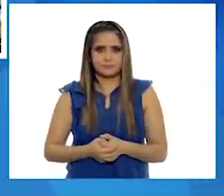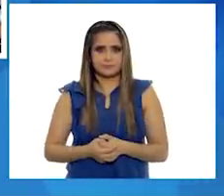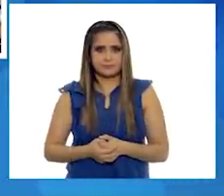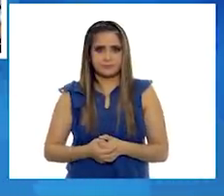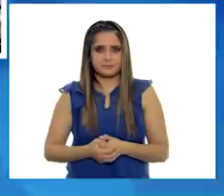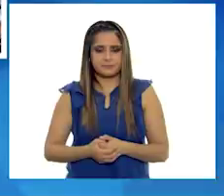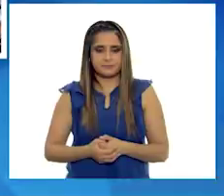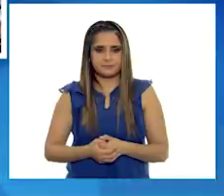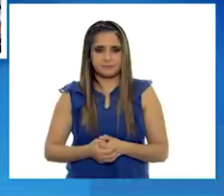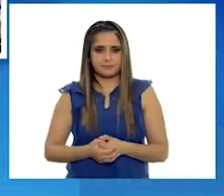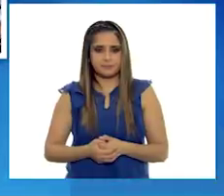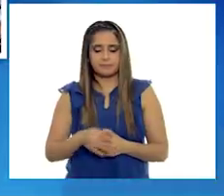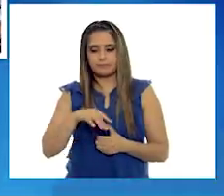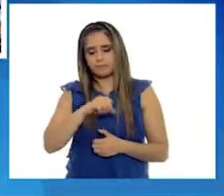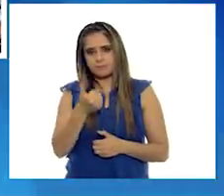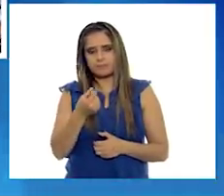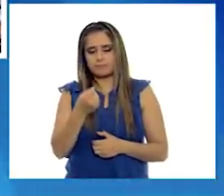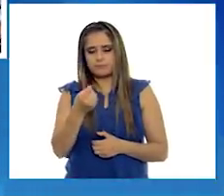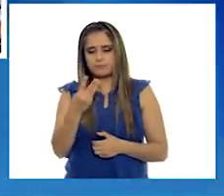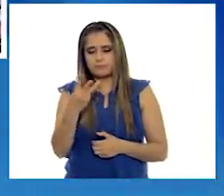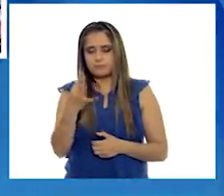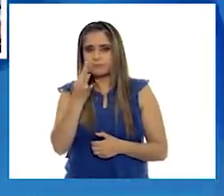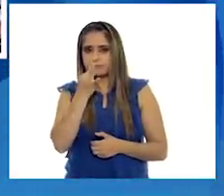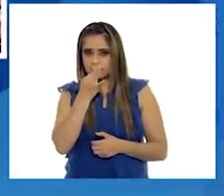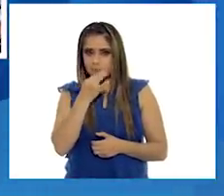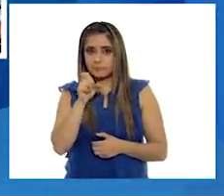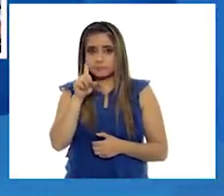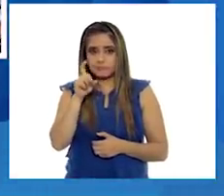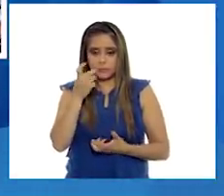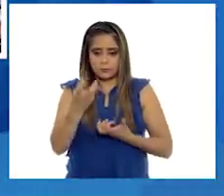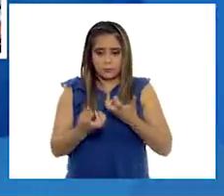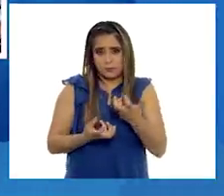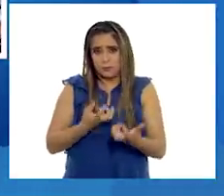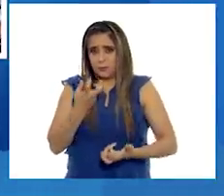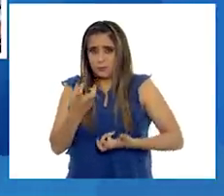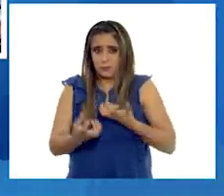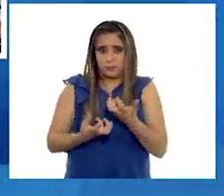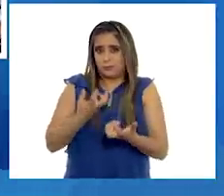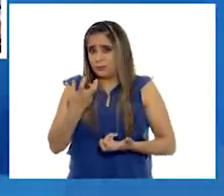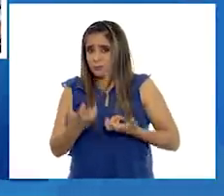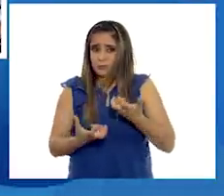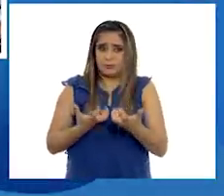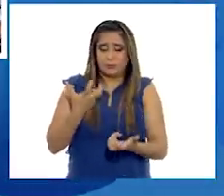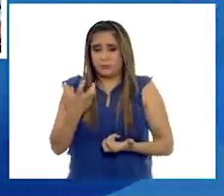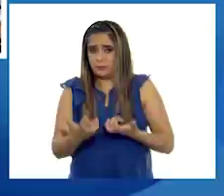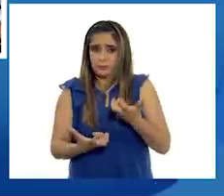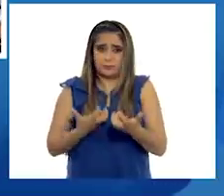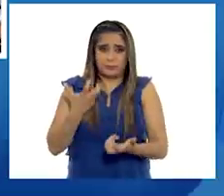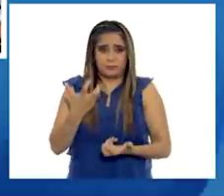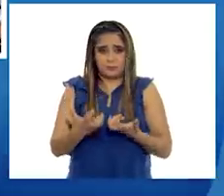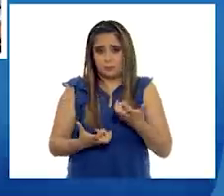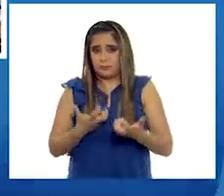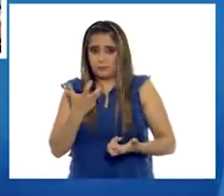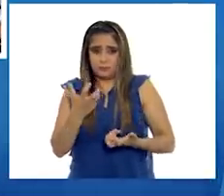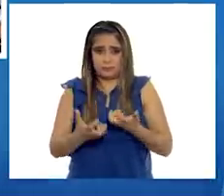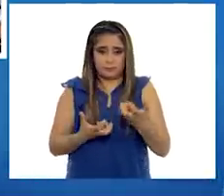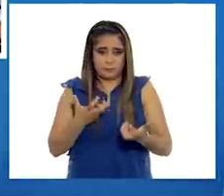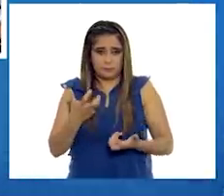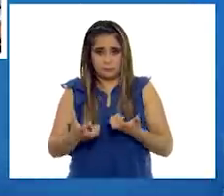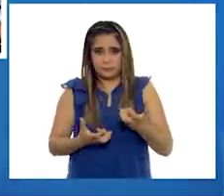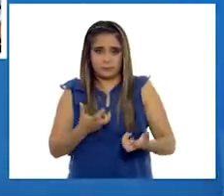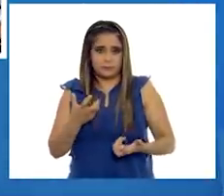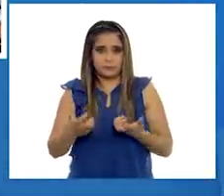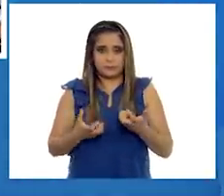Después de otros minutos, el agua está haciendo burbujas. está en su punto de